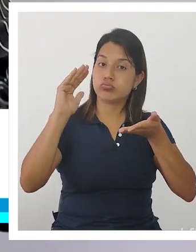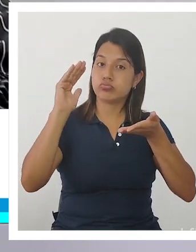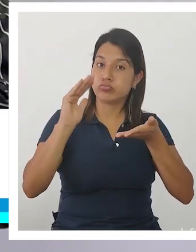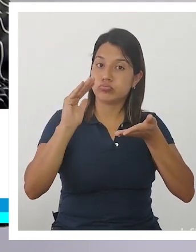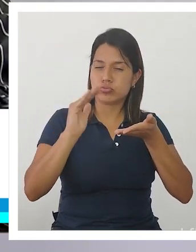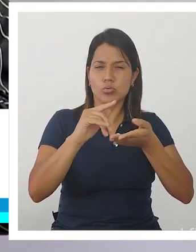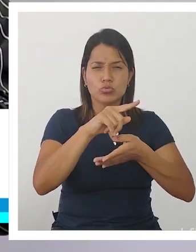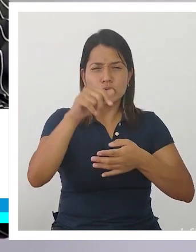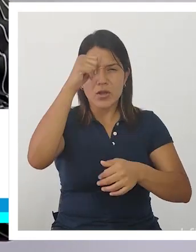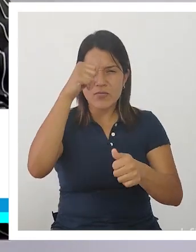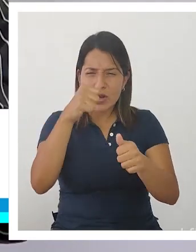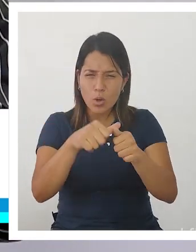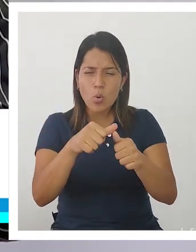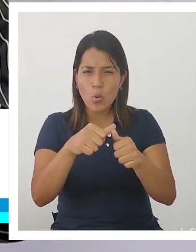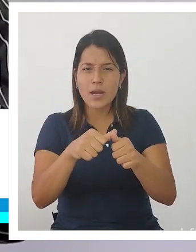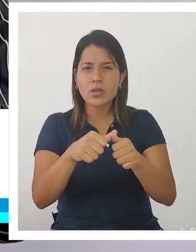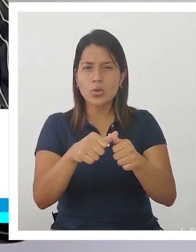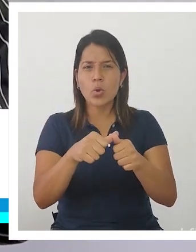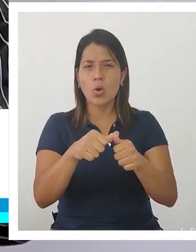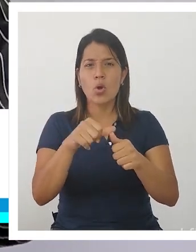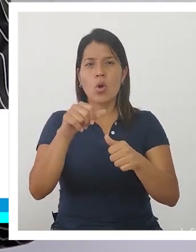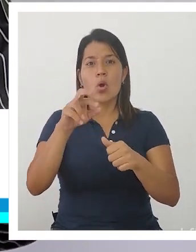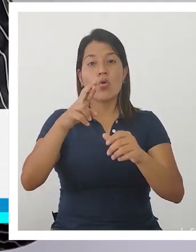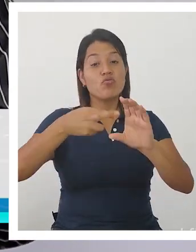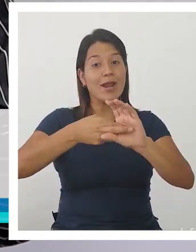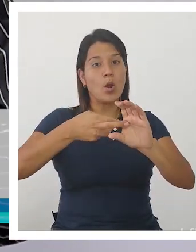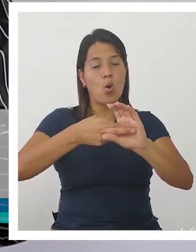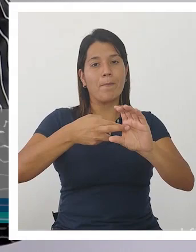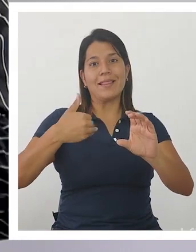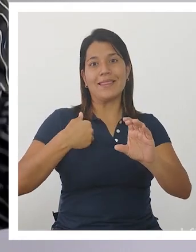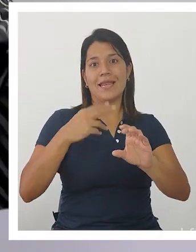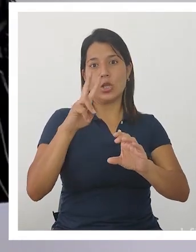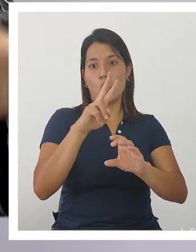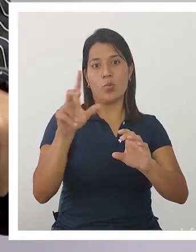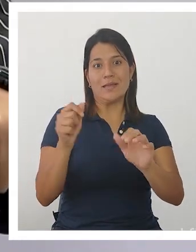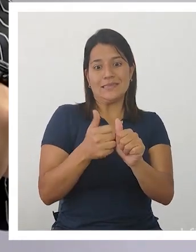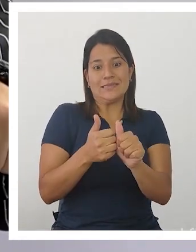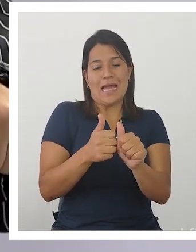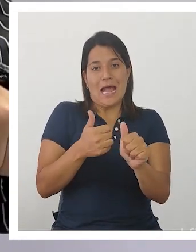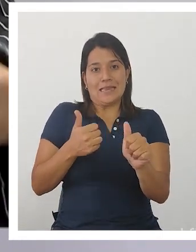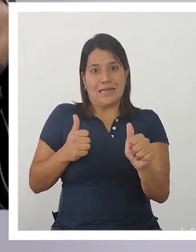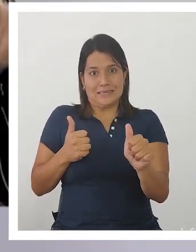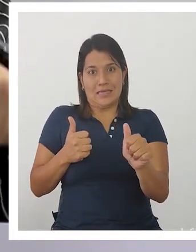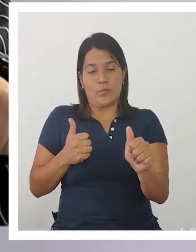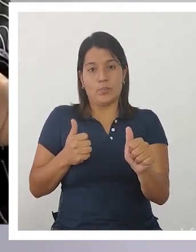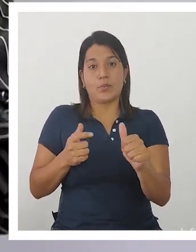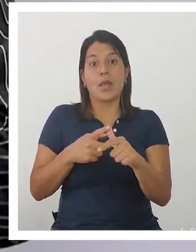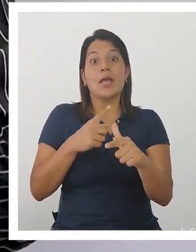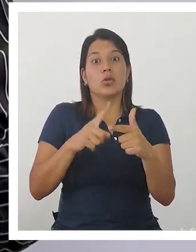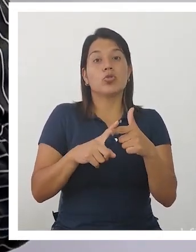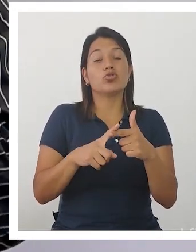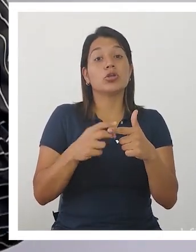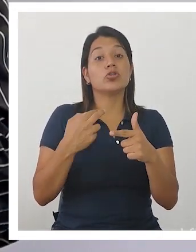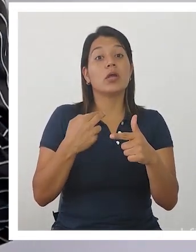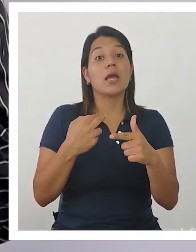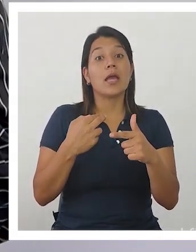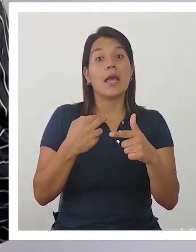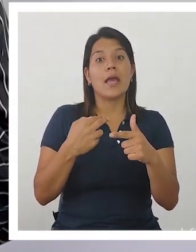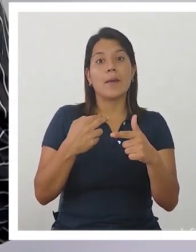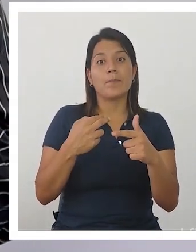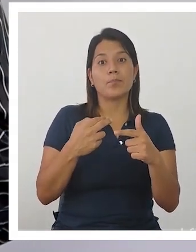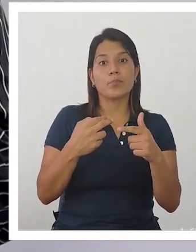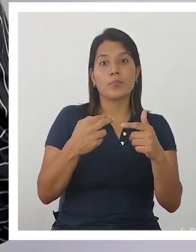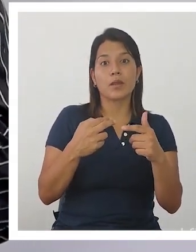acordemos que esa factura de Recope tiene 2 meses de rezago, por tanto, vamos a tener, a partir de que estamos grabando este programa, 2 meses más de bajas